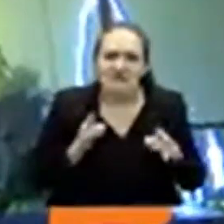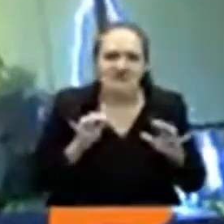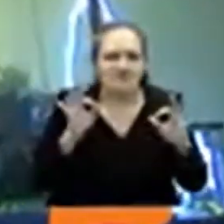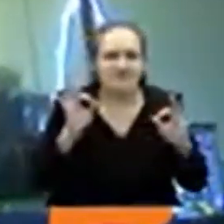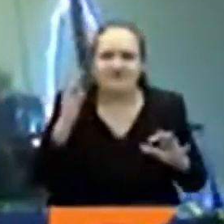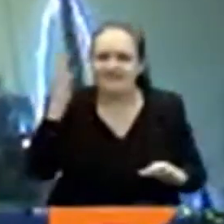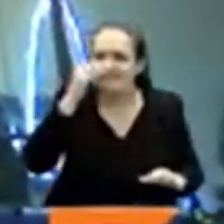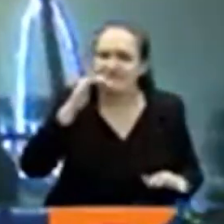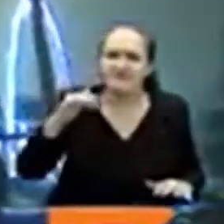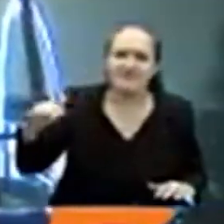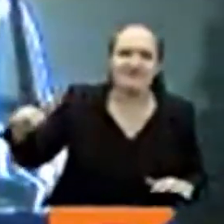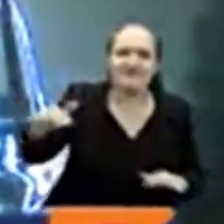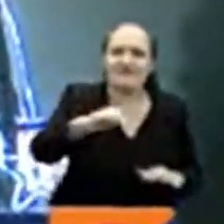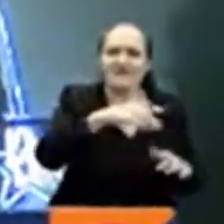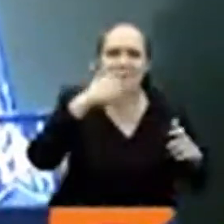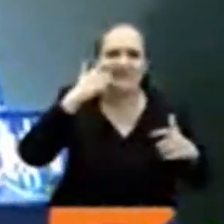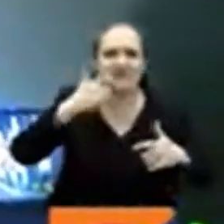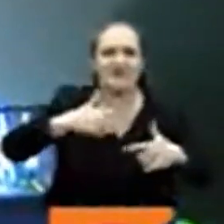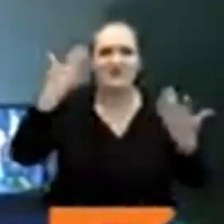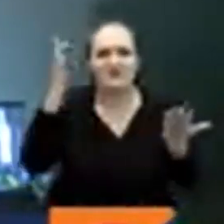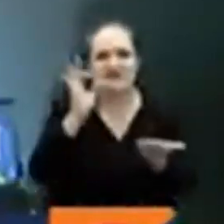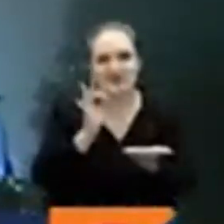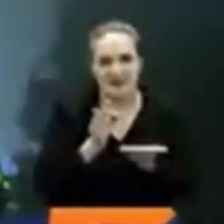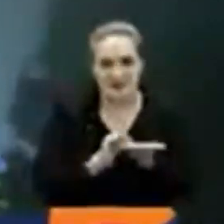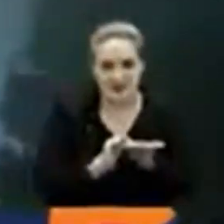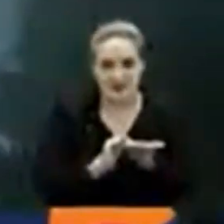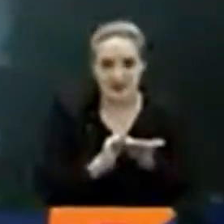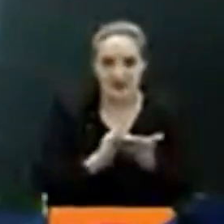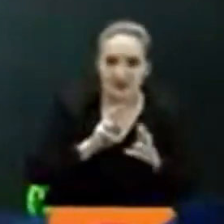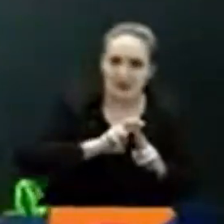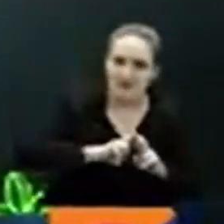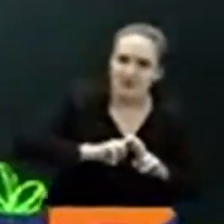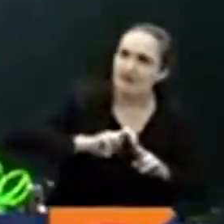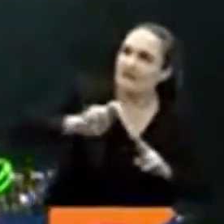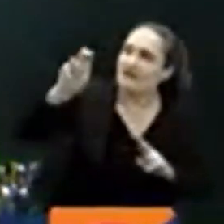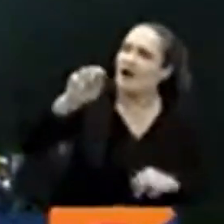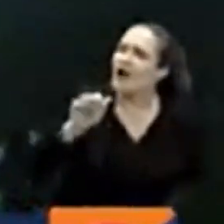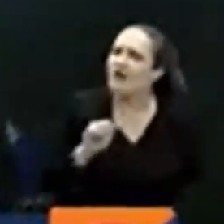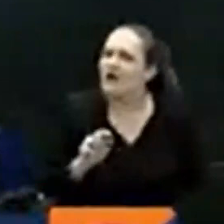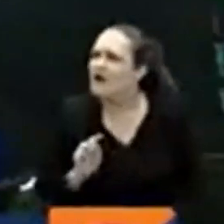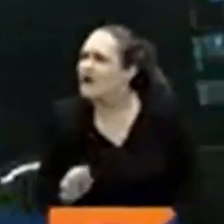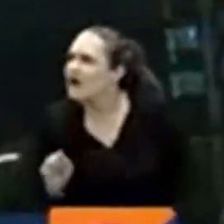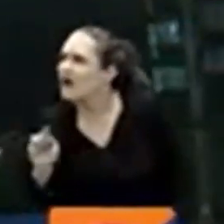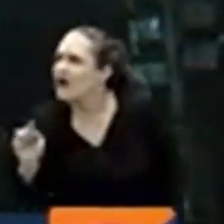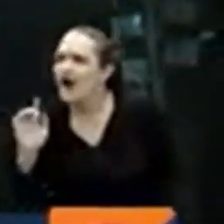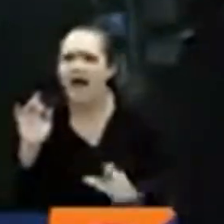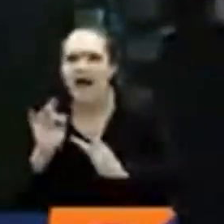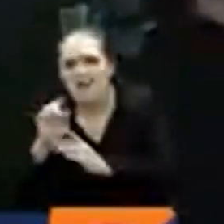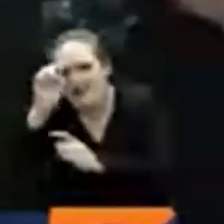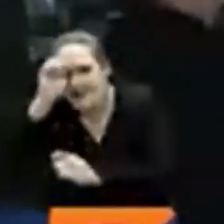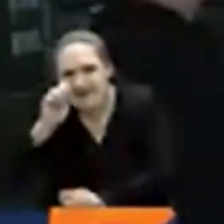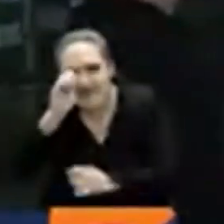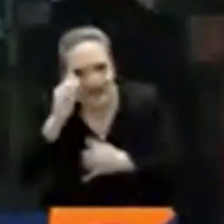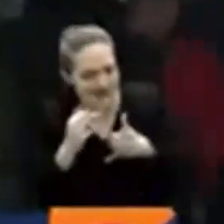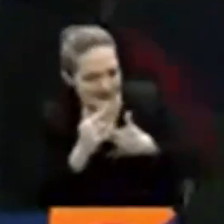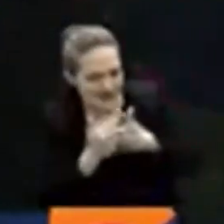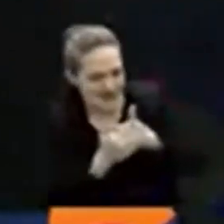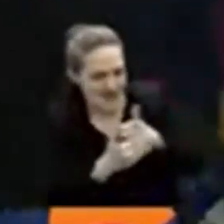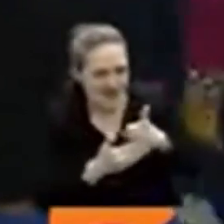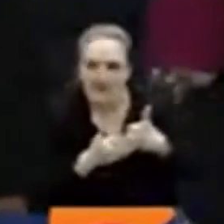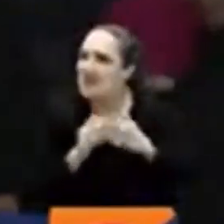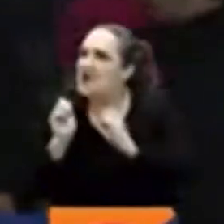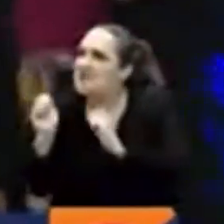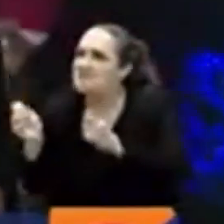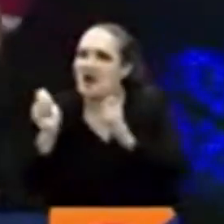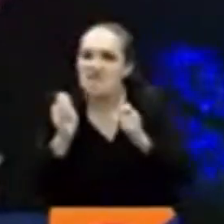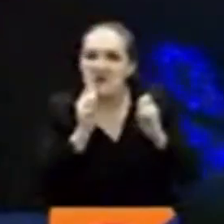los puntos emblema de la capital que hace un recorrido por las regiones de Colombia. Les voy a contar rápidamente cómo está